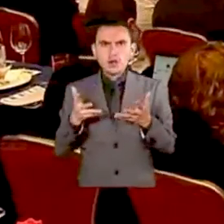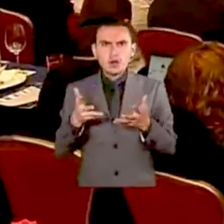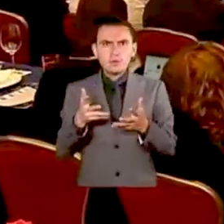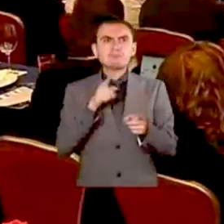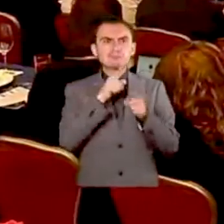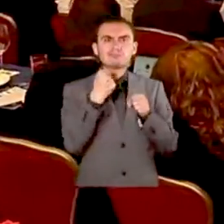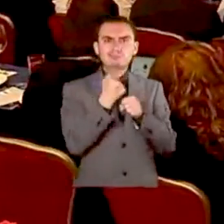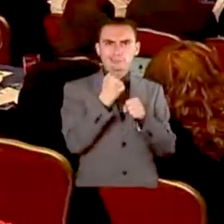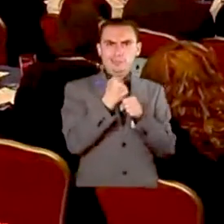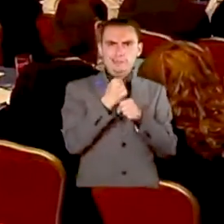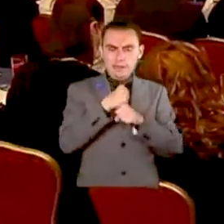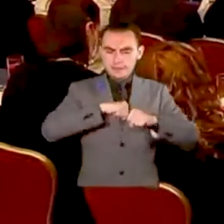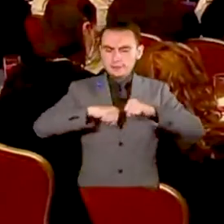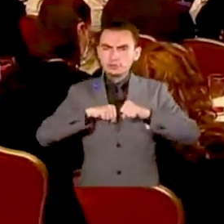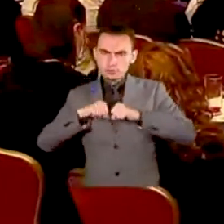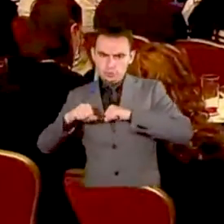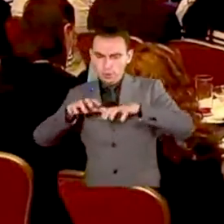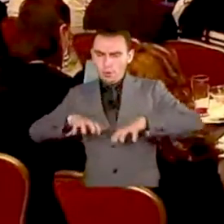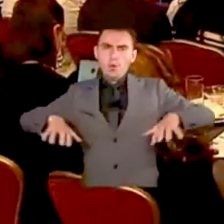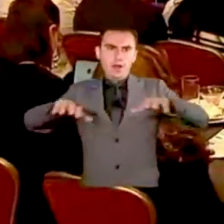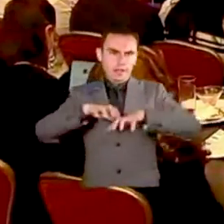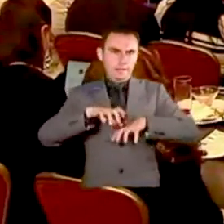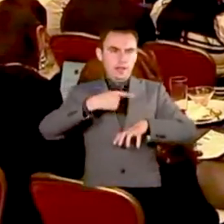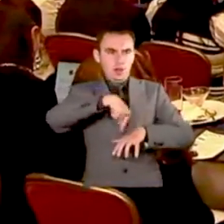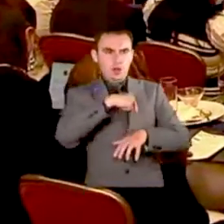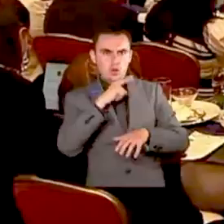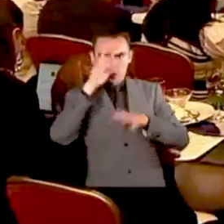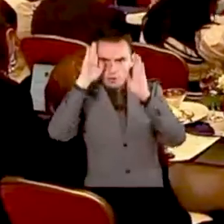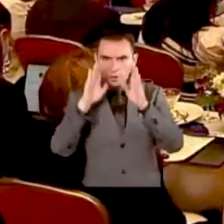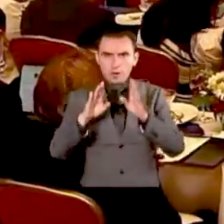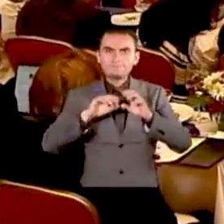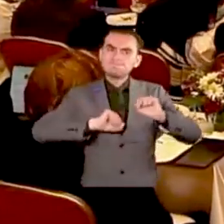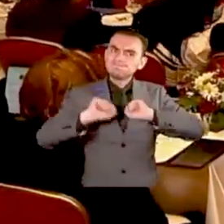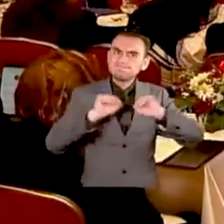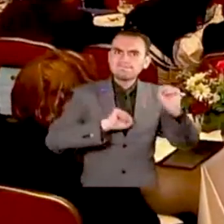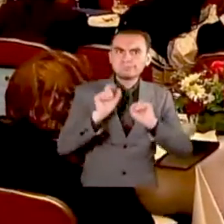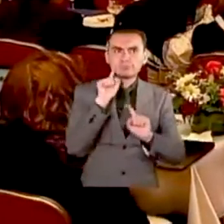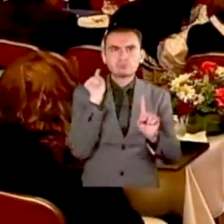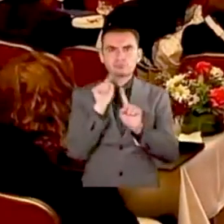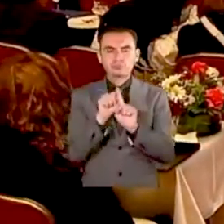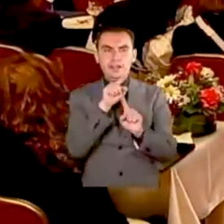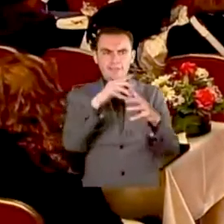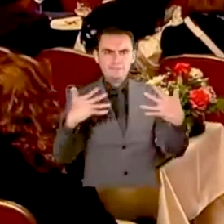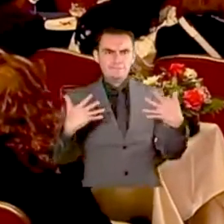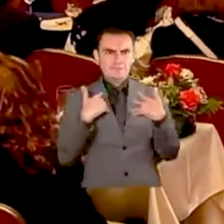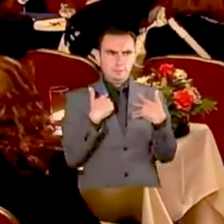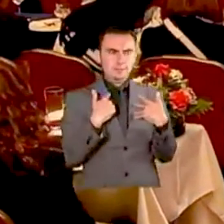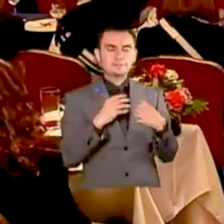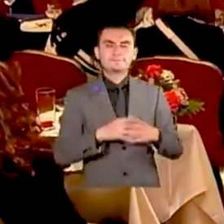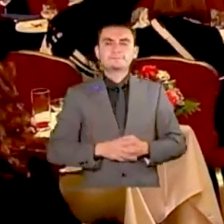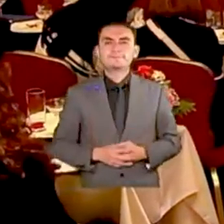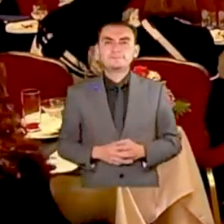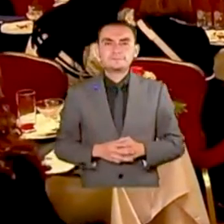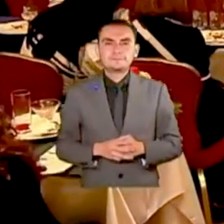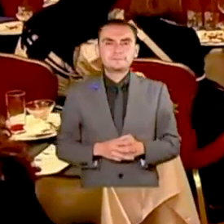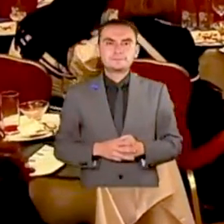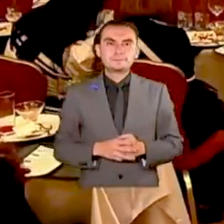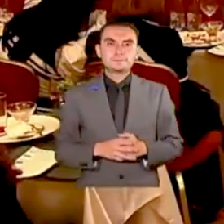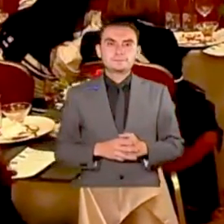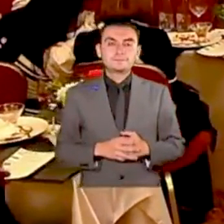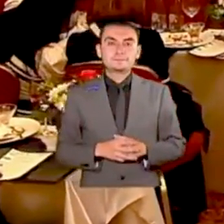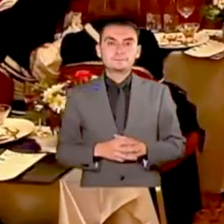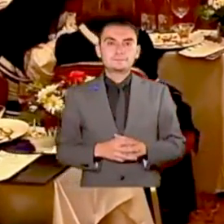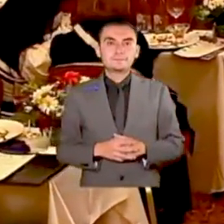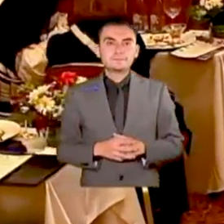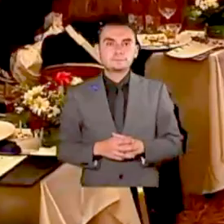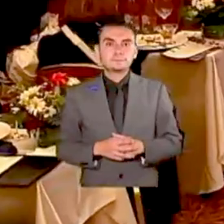los trabajos, de las obras o las actividades que los comparecientes tienen que hacer en favor de las víctimas individuales y colectivas.